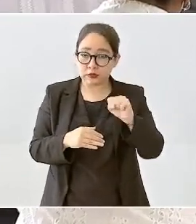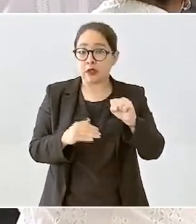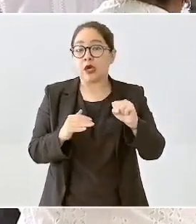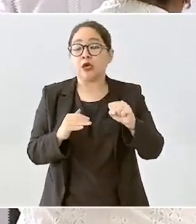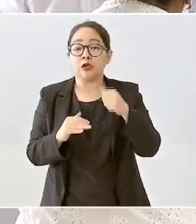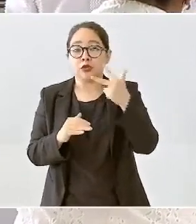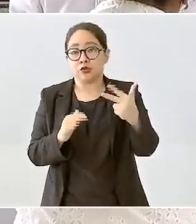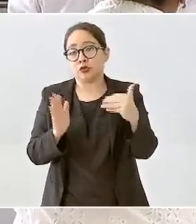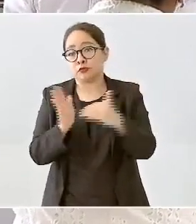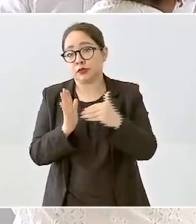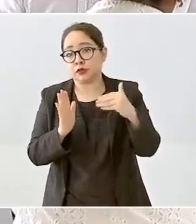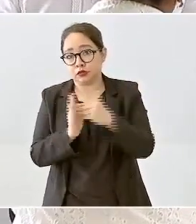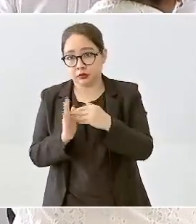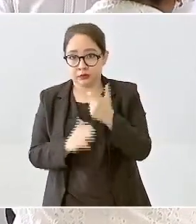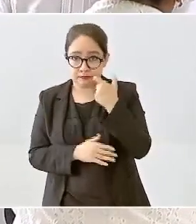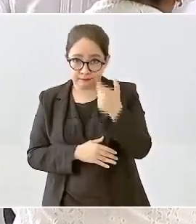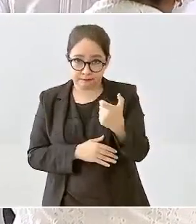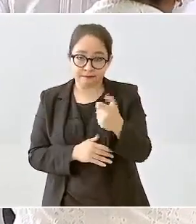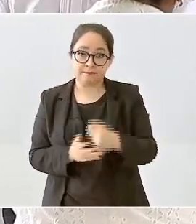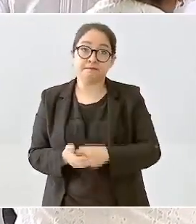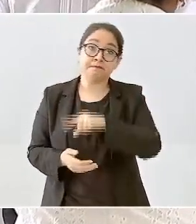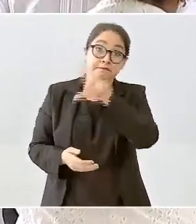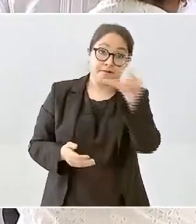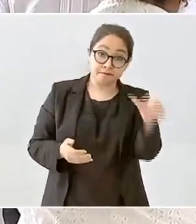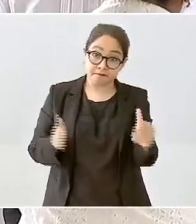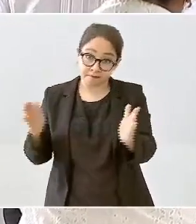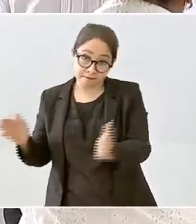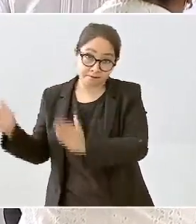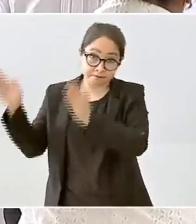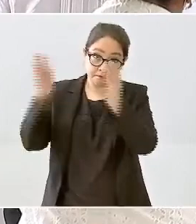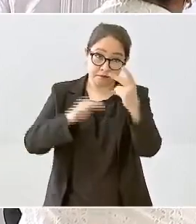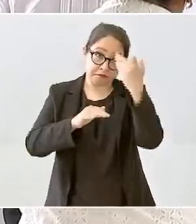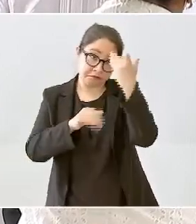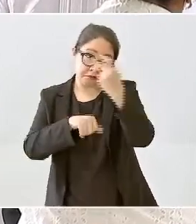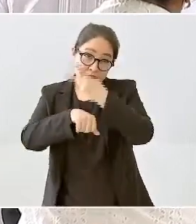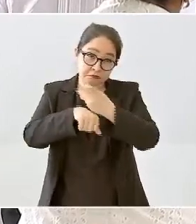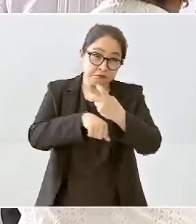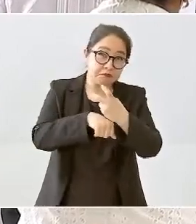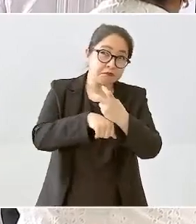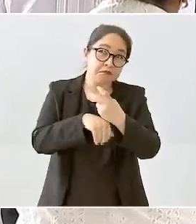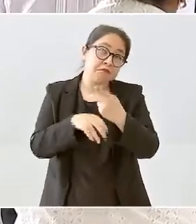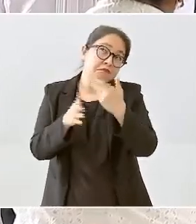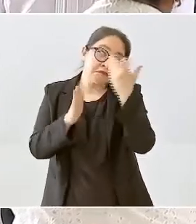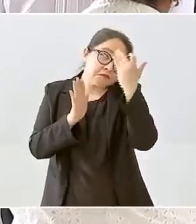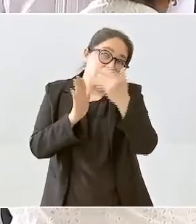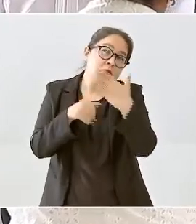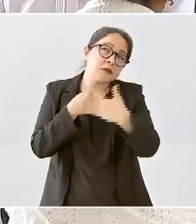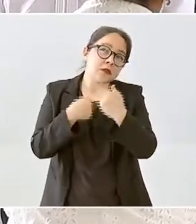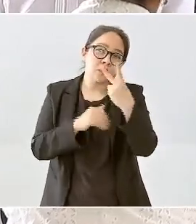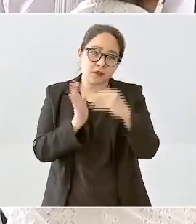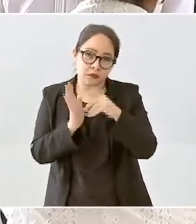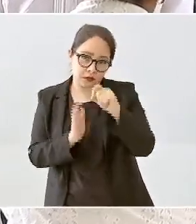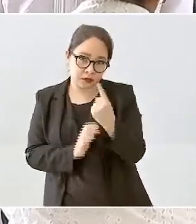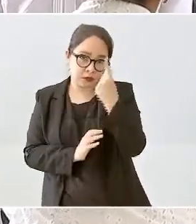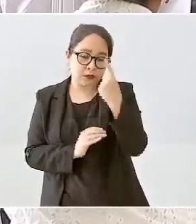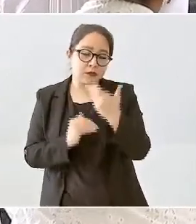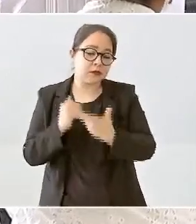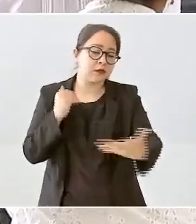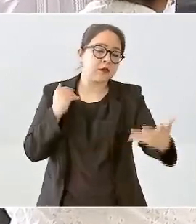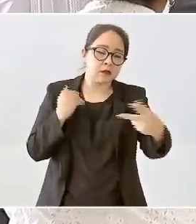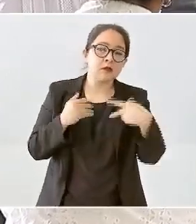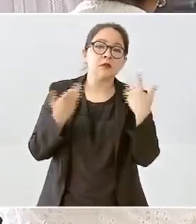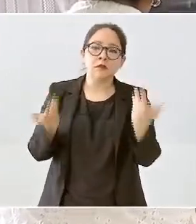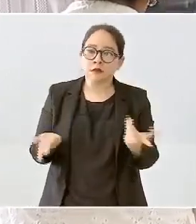268 millones de pesos. En una segunda etapa, esto se va a arrancar en el 2021 y estaremos operando el próximo año. Y en una segunda etapa que